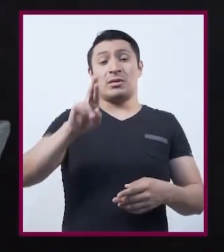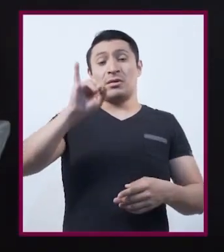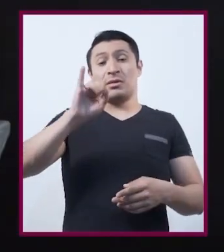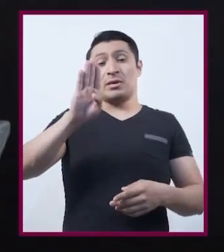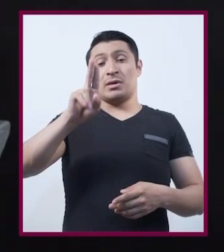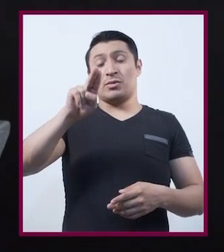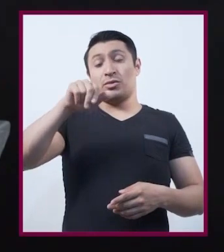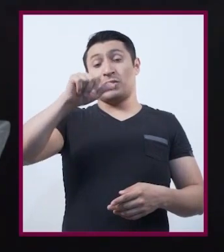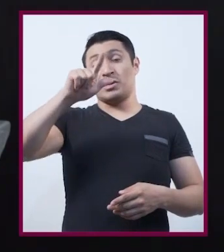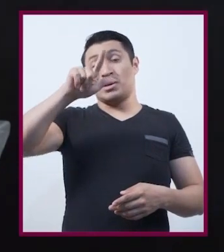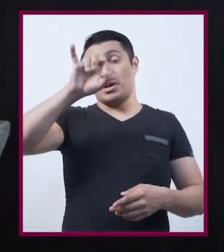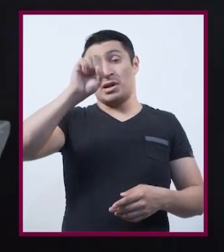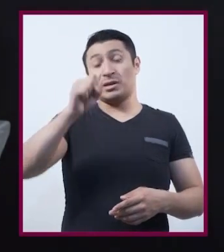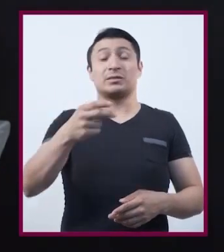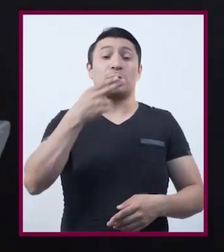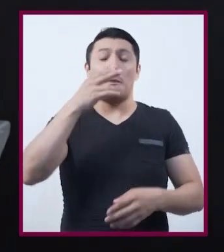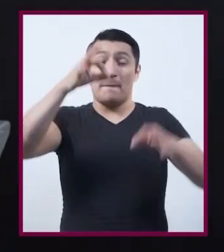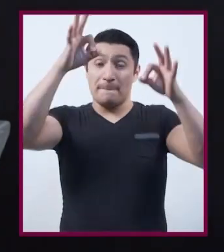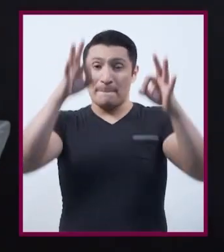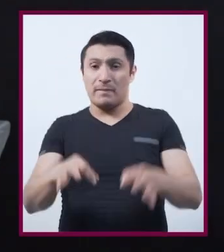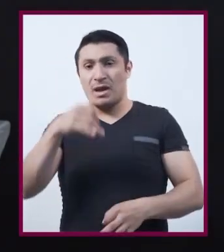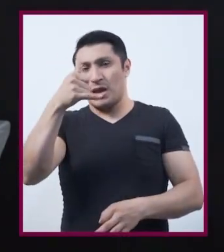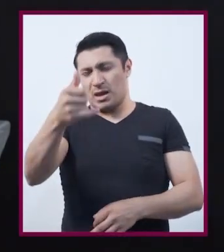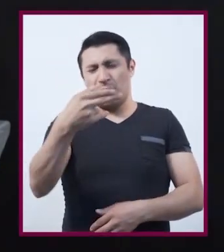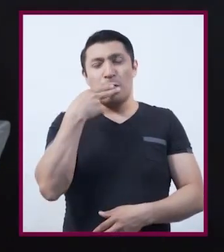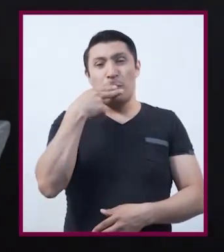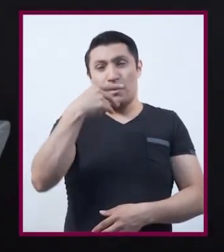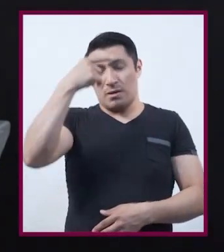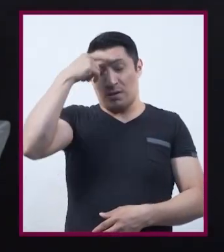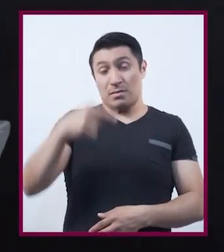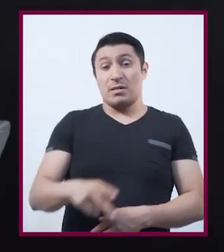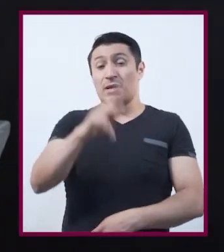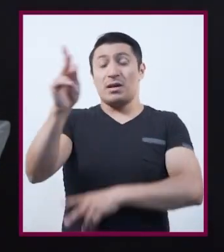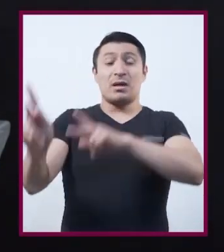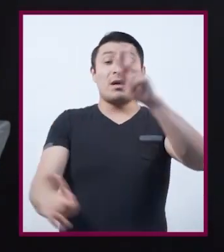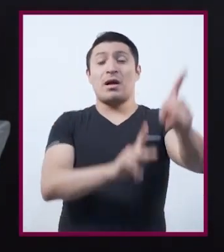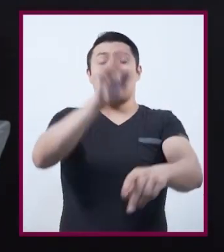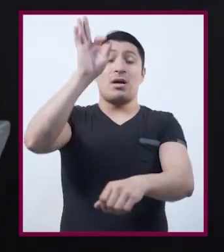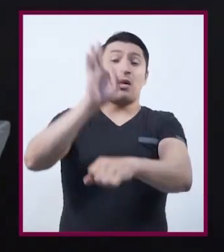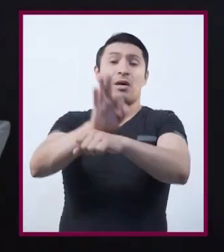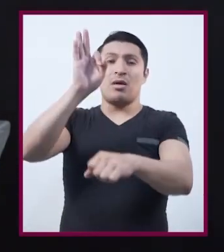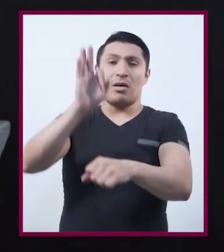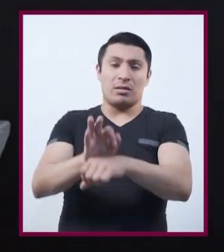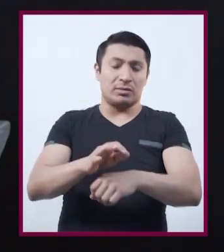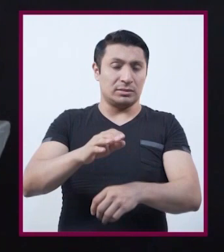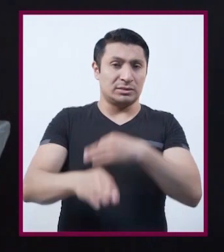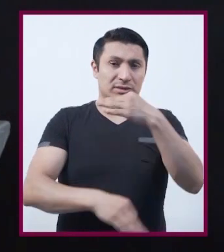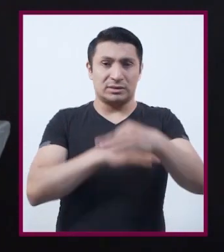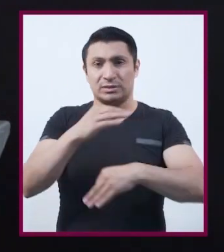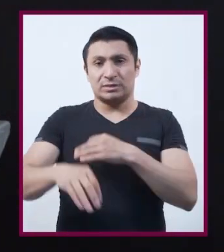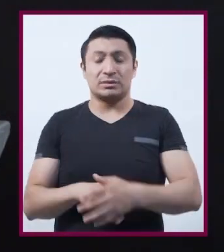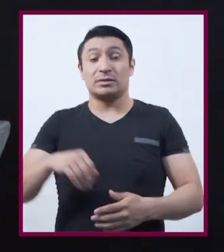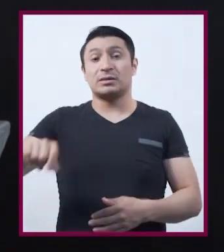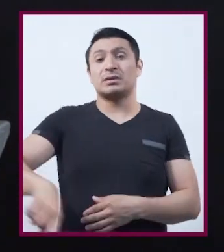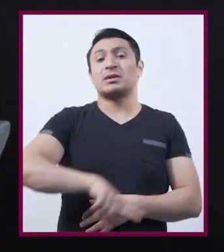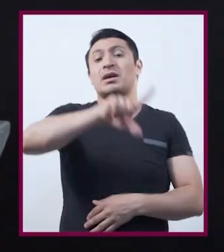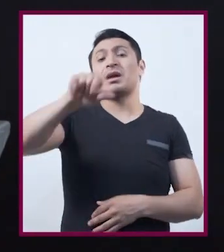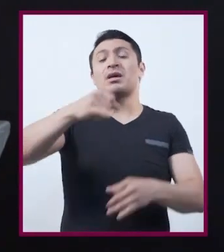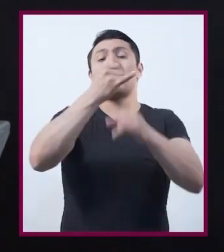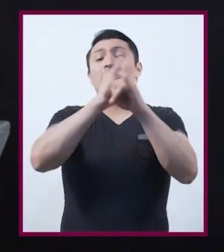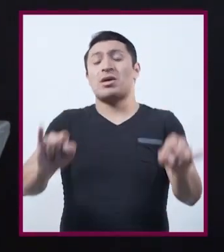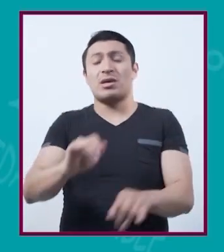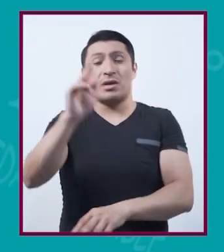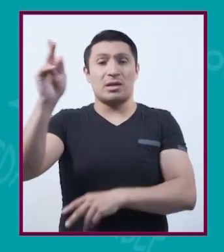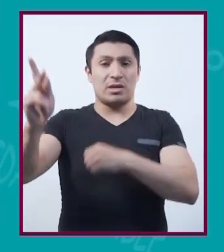o incluso en los años previos, muchos viajeros europeos y estadounidenses recorrieron la región. Es el caso de Alejandro de